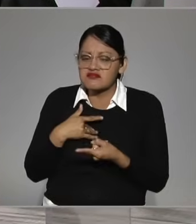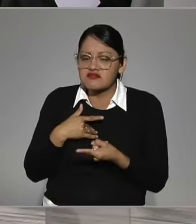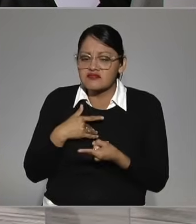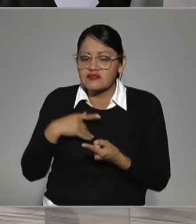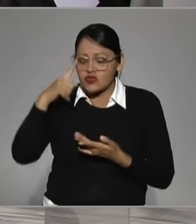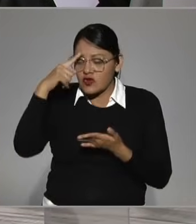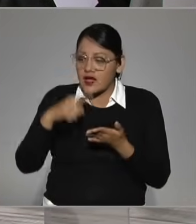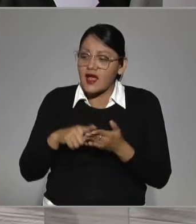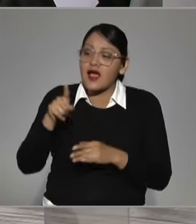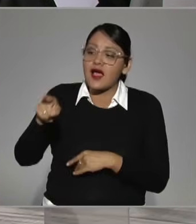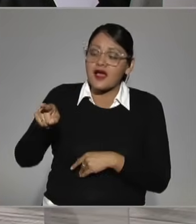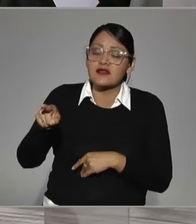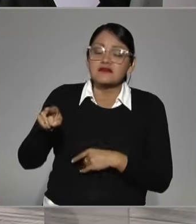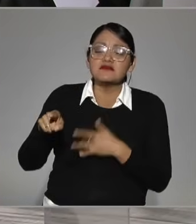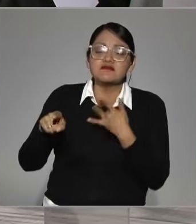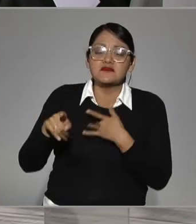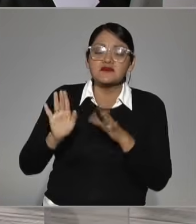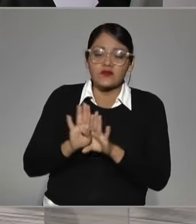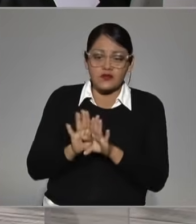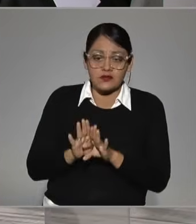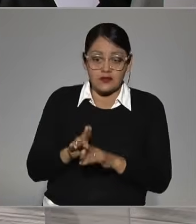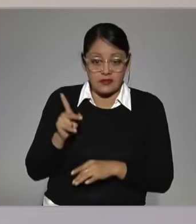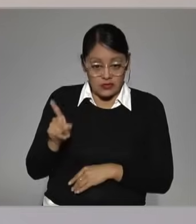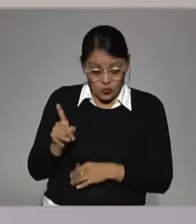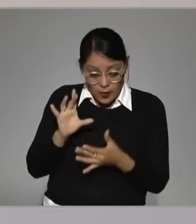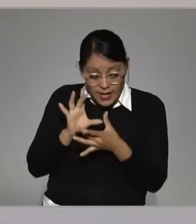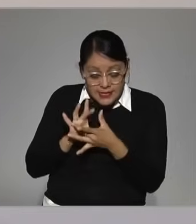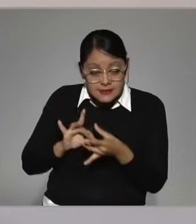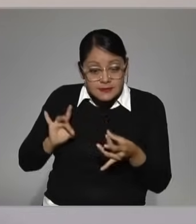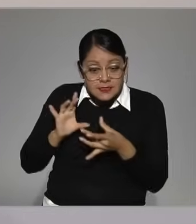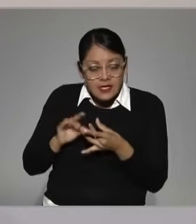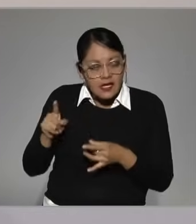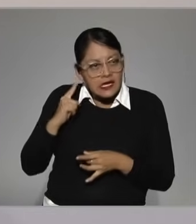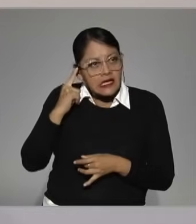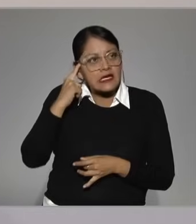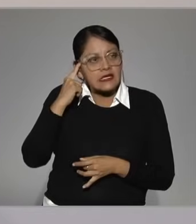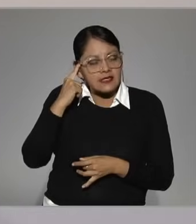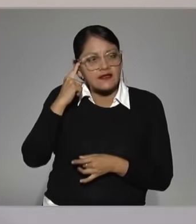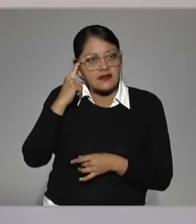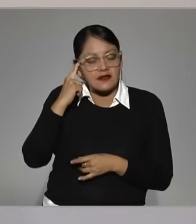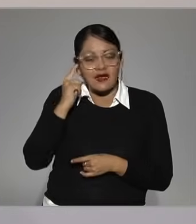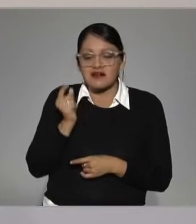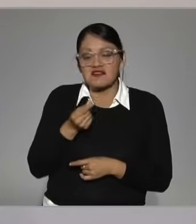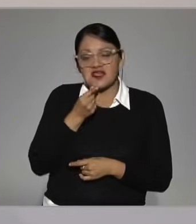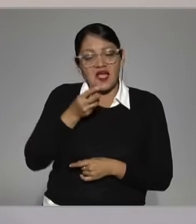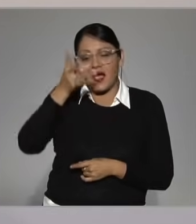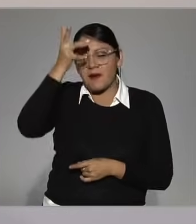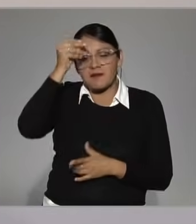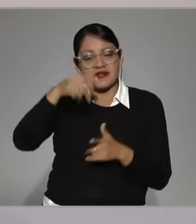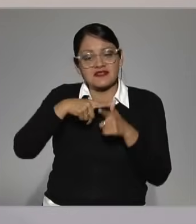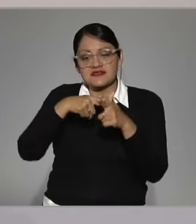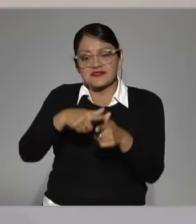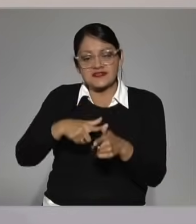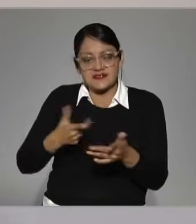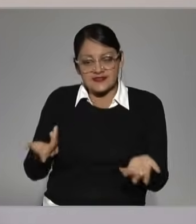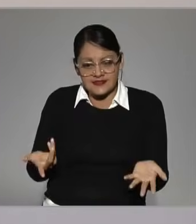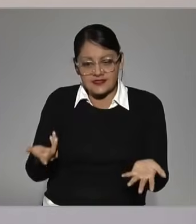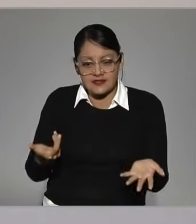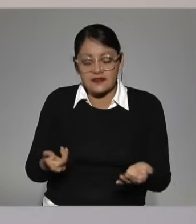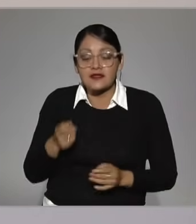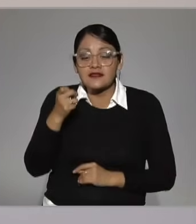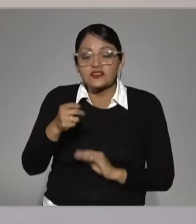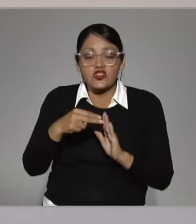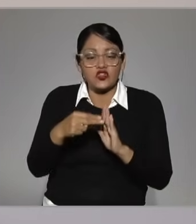crees que se sintió él o ella? Si no los hacemos conscientes de esa parte, van a seguir reprendiendo, porque es la